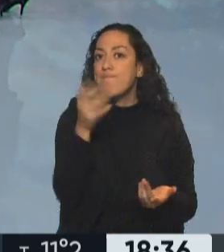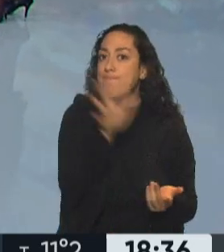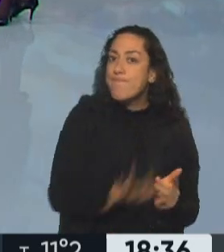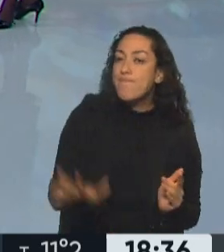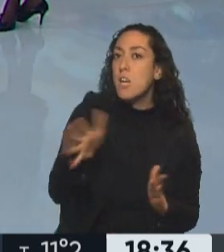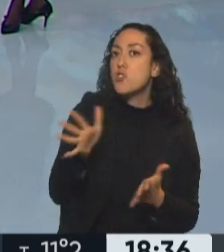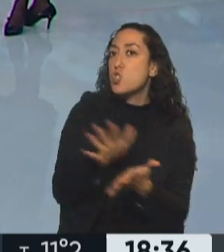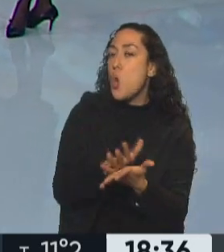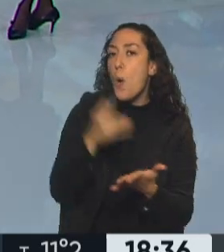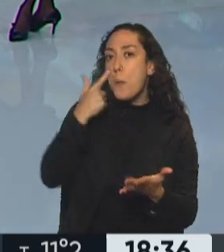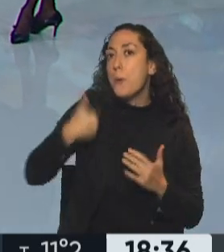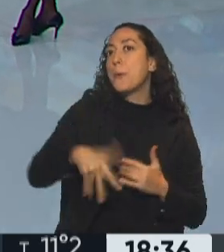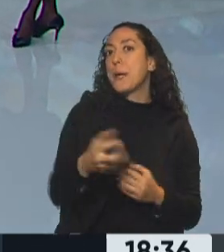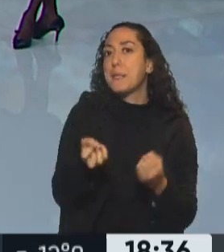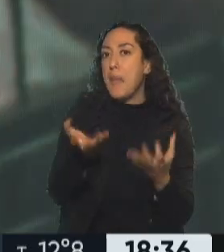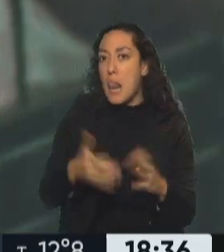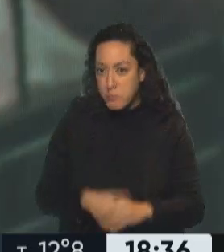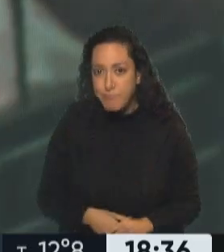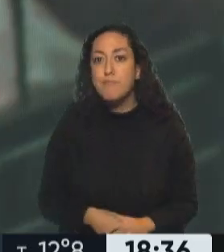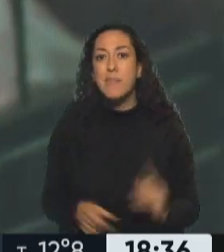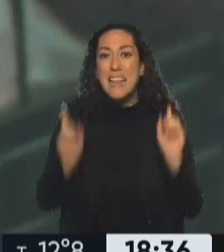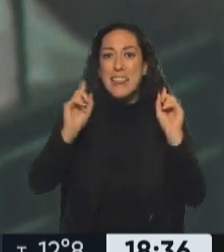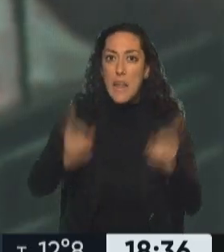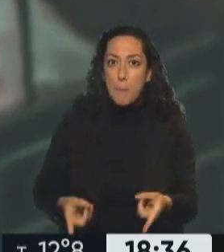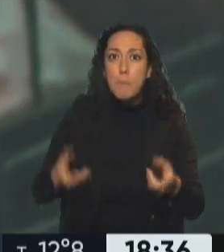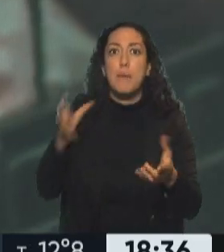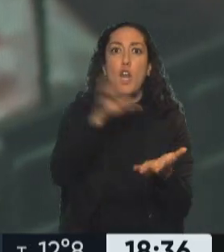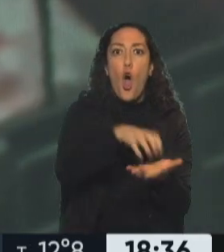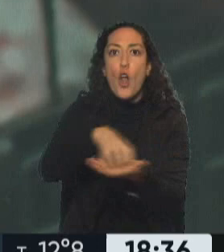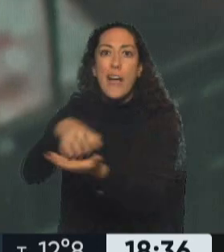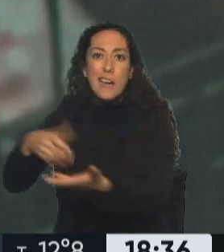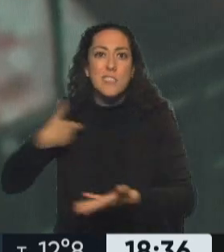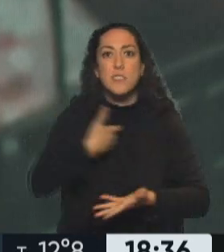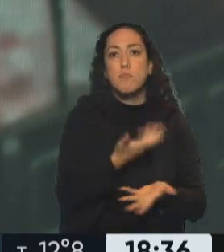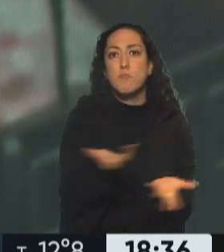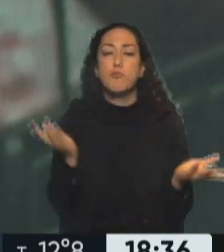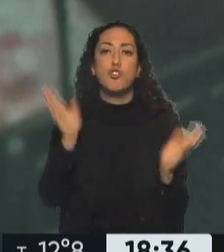de cómo se va a desenvolver. Y en el medio también un marco de reclamos de organismos sociales, de organizaciones sociales a la ministra.